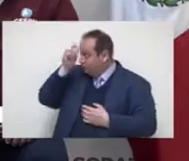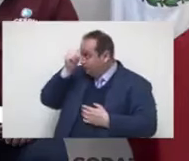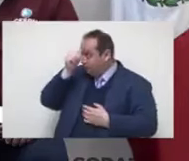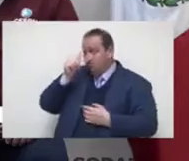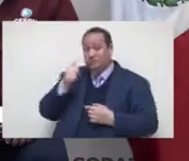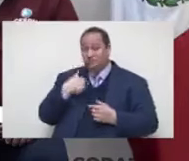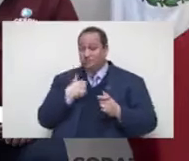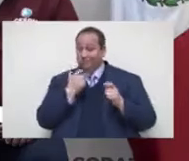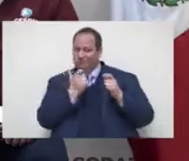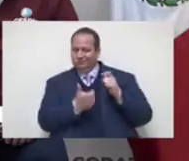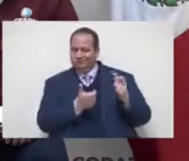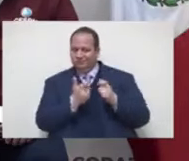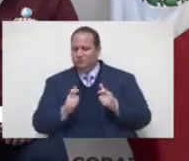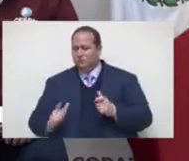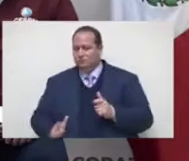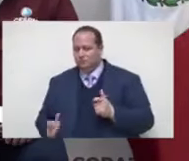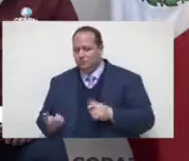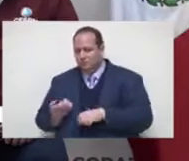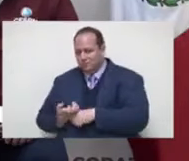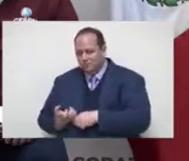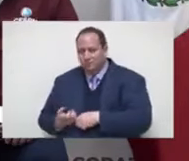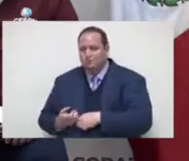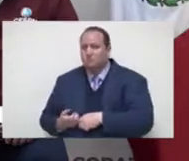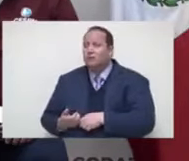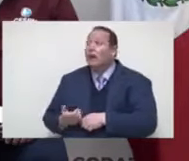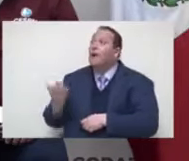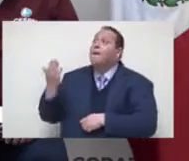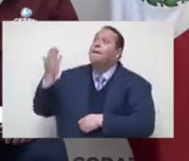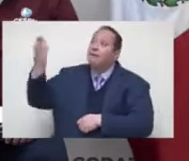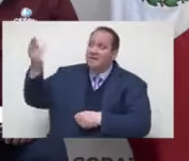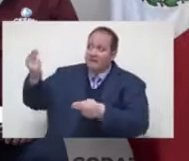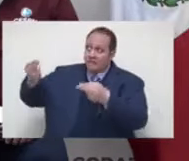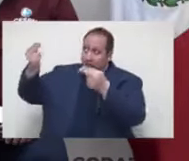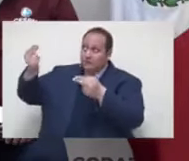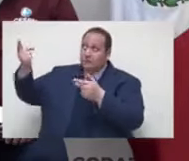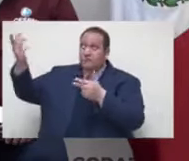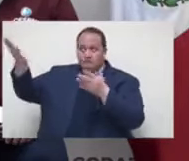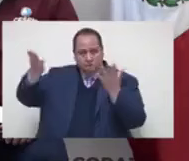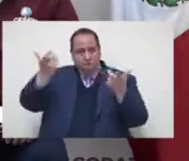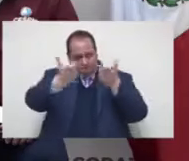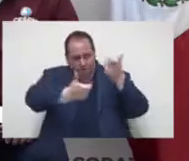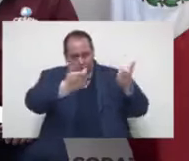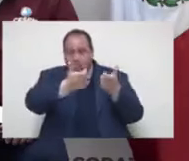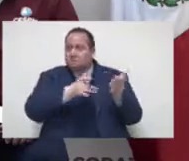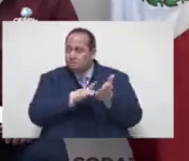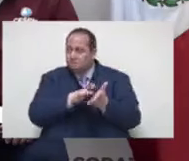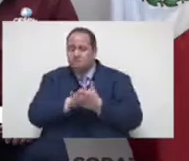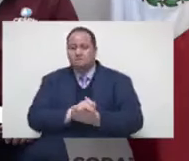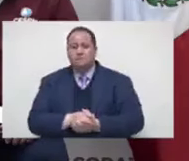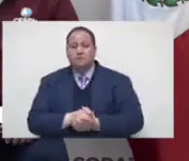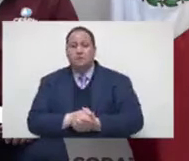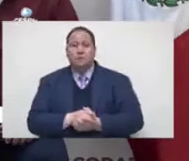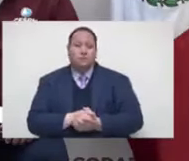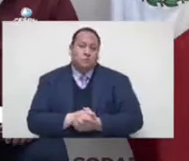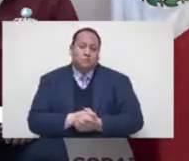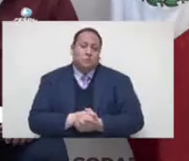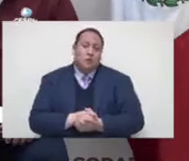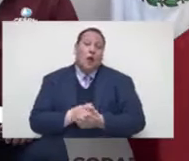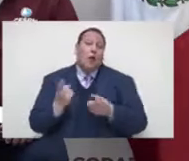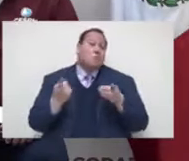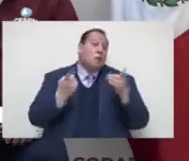invertir recurso del Estado, vamos a conseguir que algunas empresas participen en ella, ya sea uno en